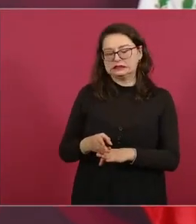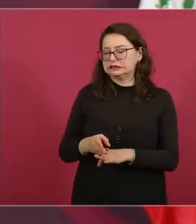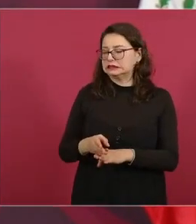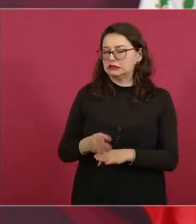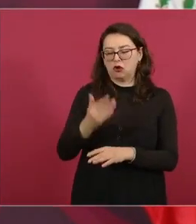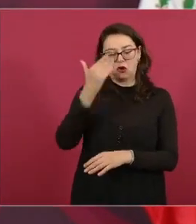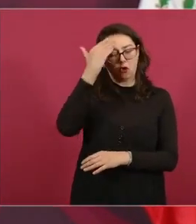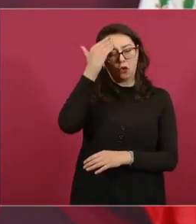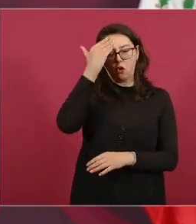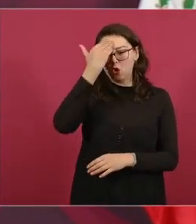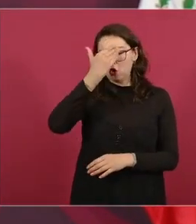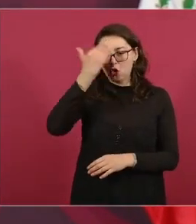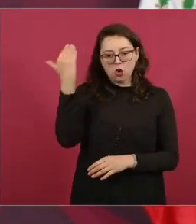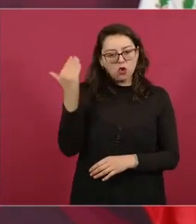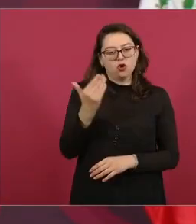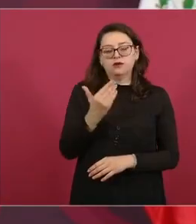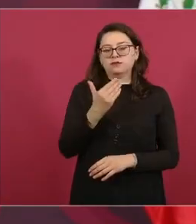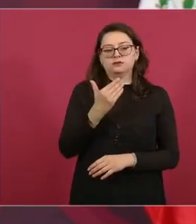completamente